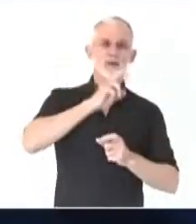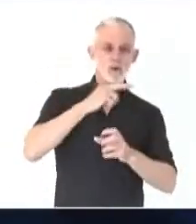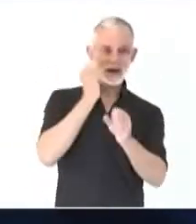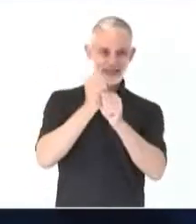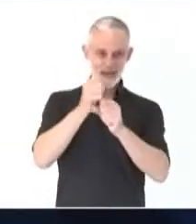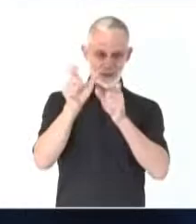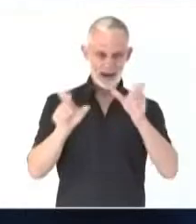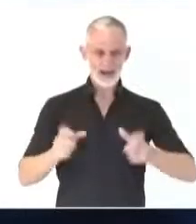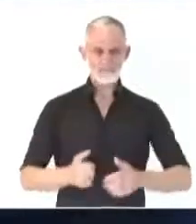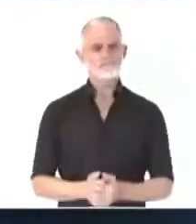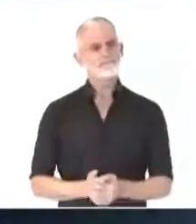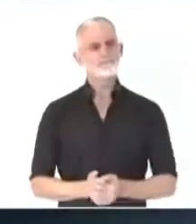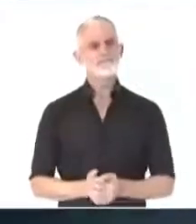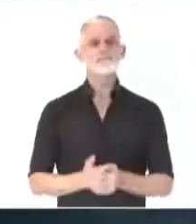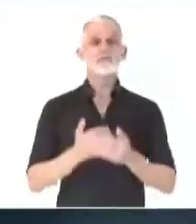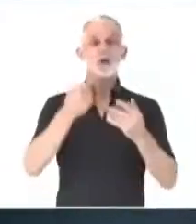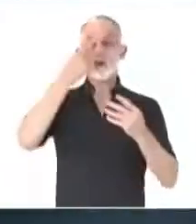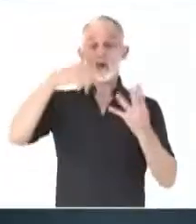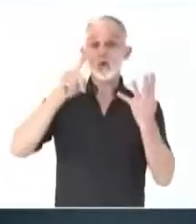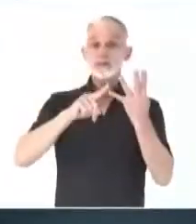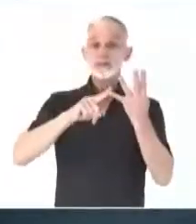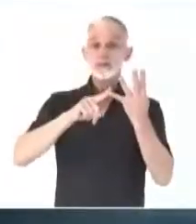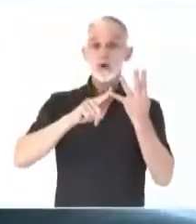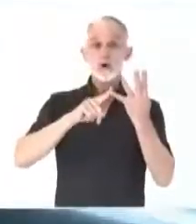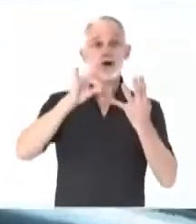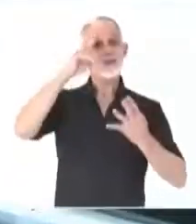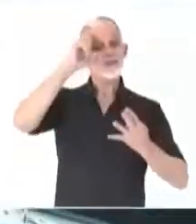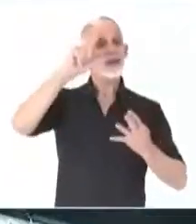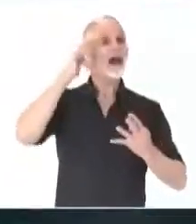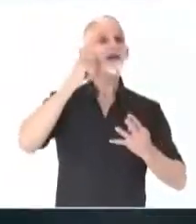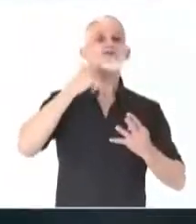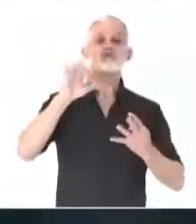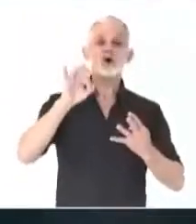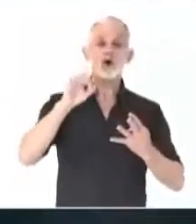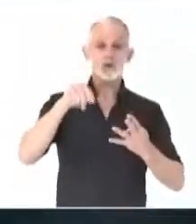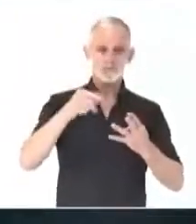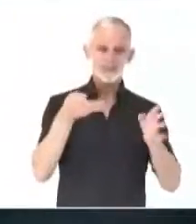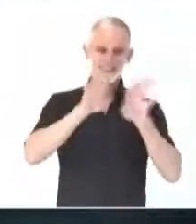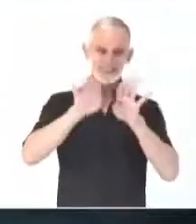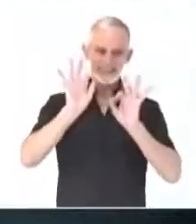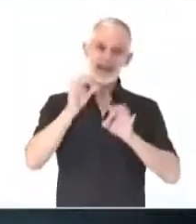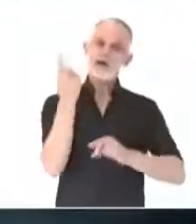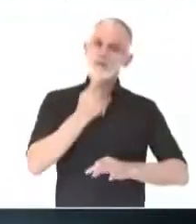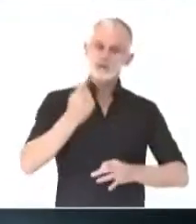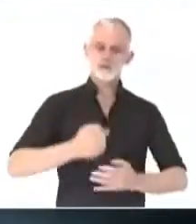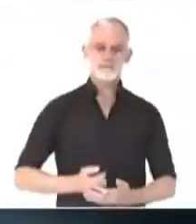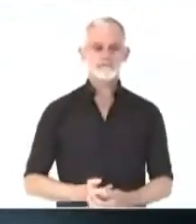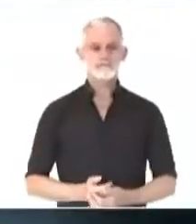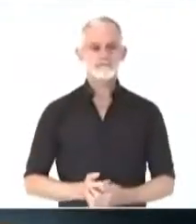trabajadores. Gracias, candidata. Finalmente, Facundo del Gaiso, su cierre para este eje temático, tiempo. Quiero aprovechar este eje.